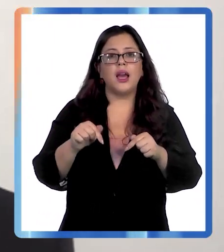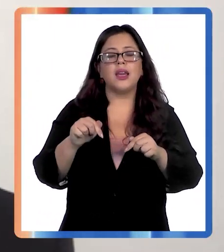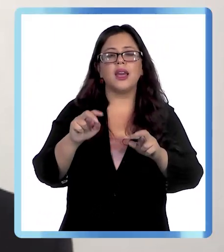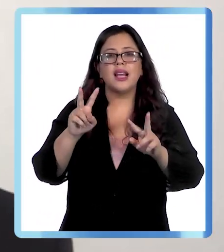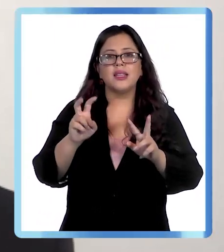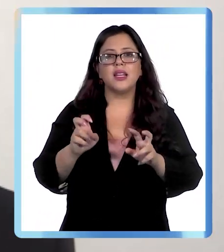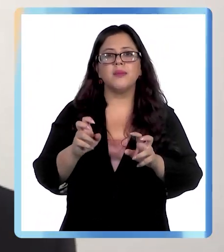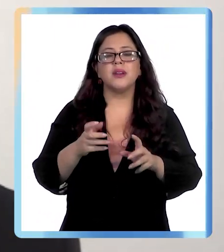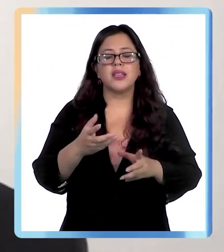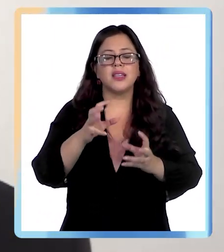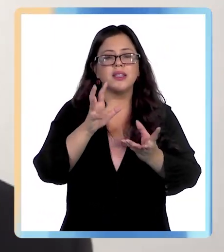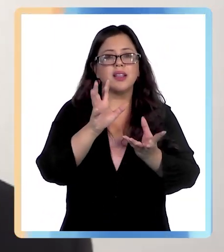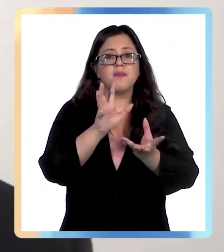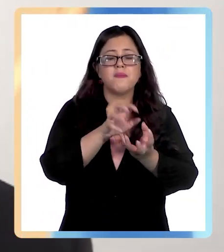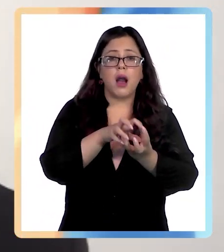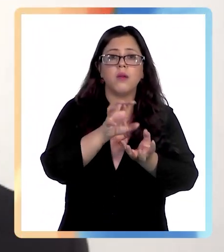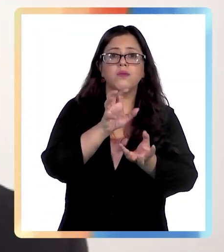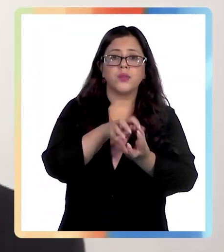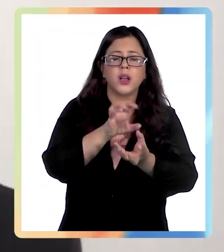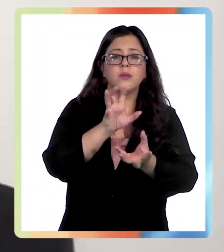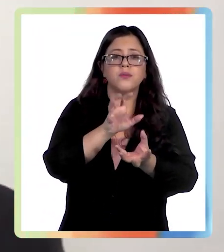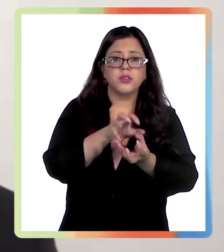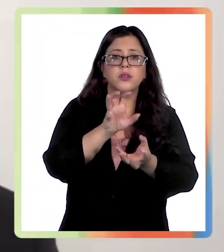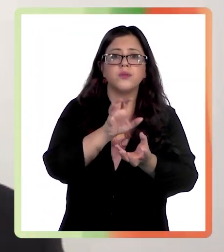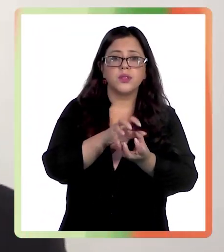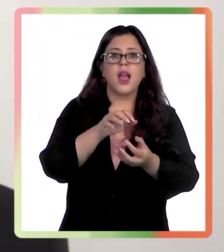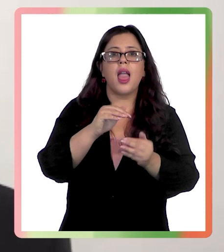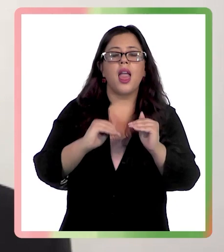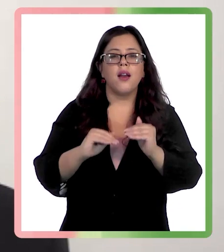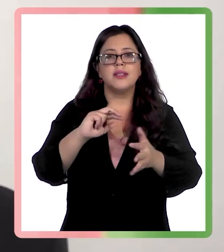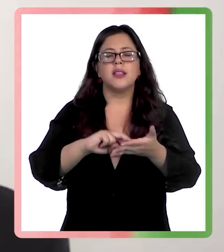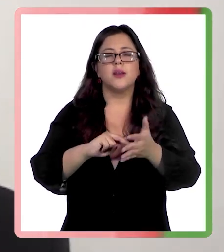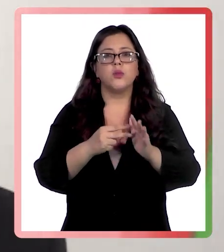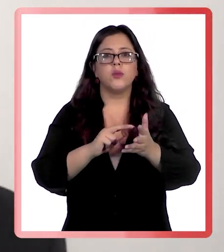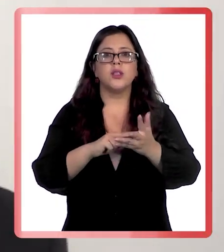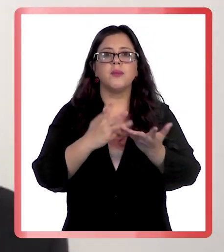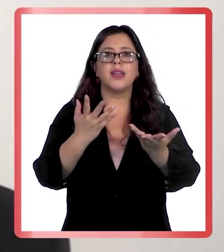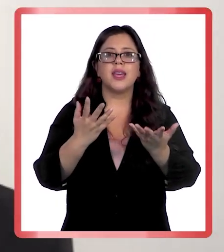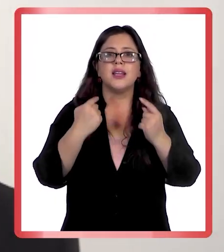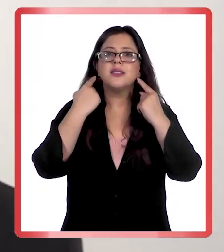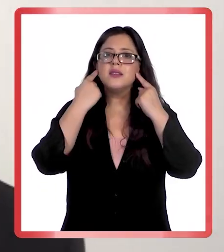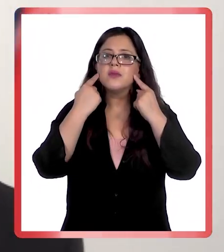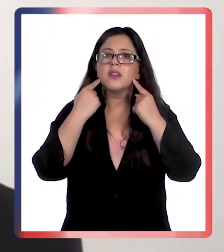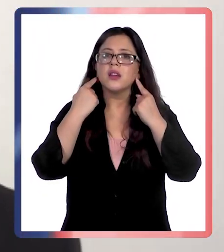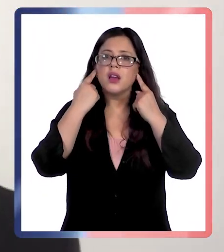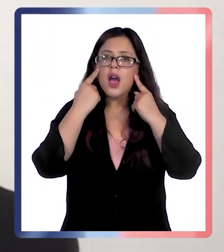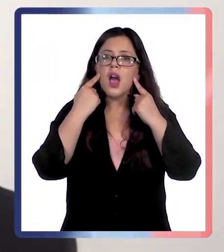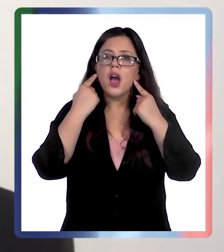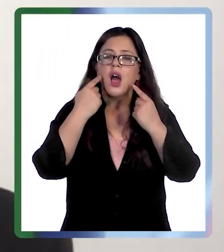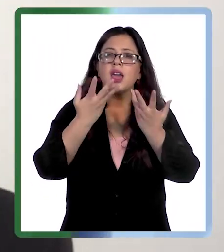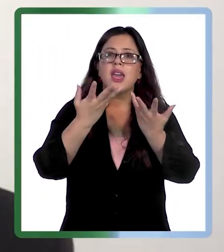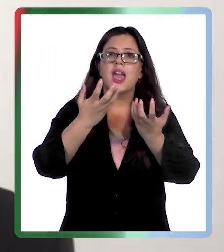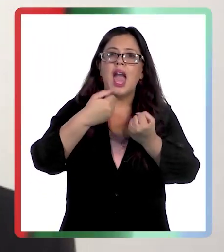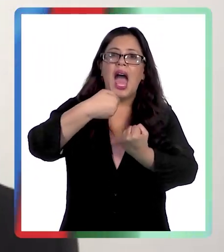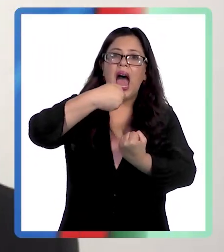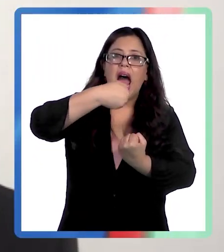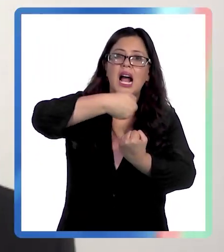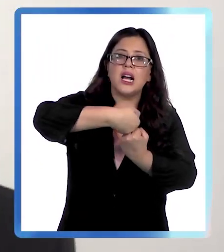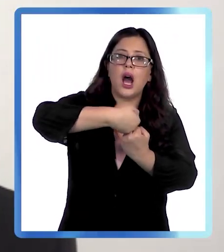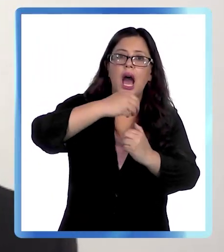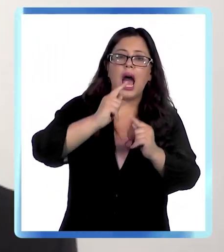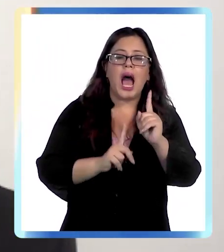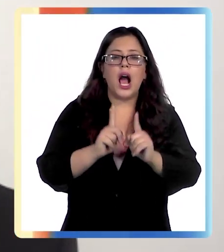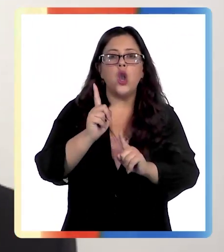este masticar constante produce muchas veces alteración en lo que es la articulación te fijas hay